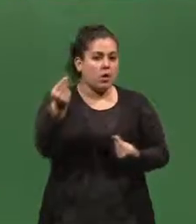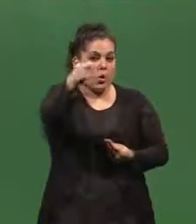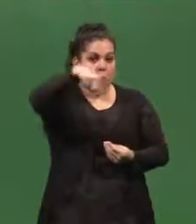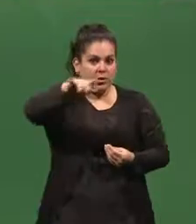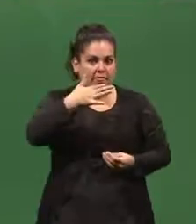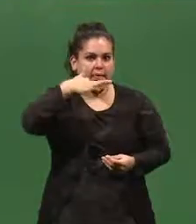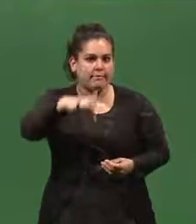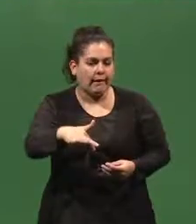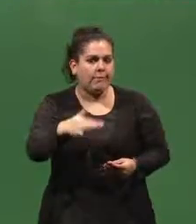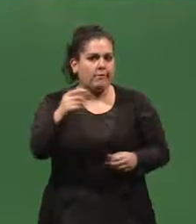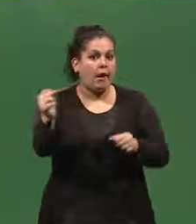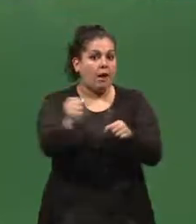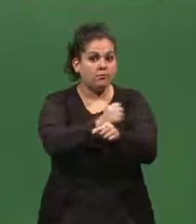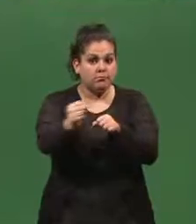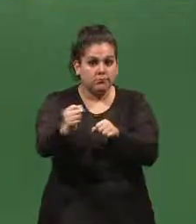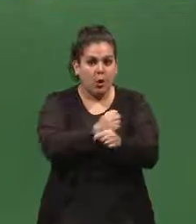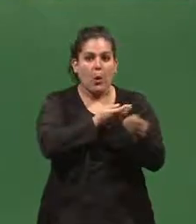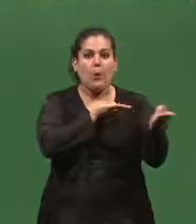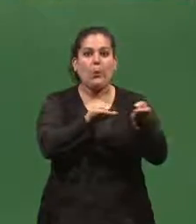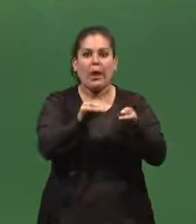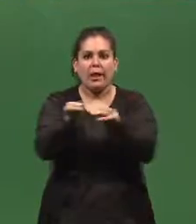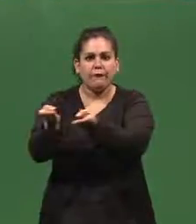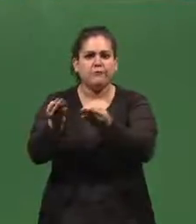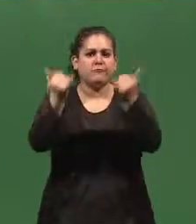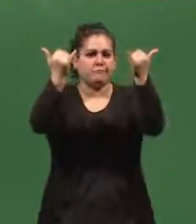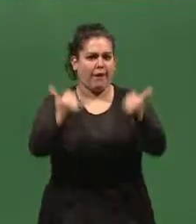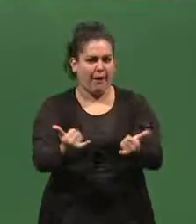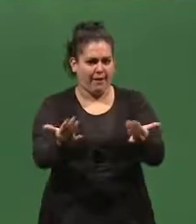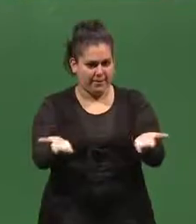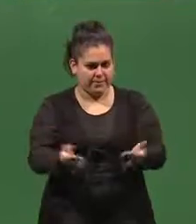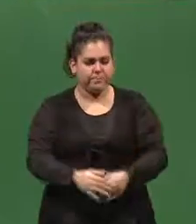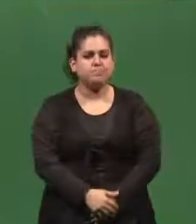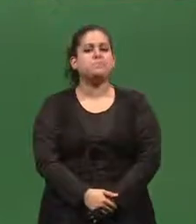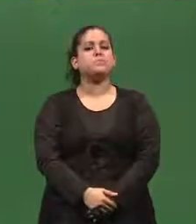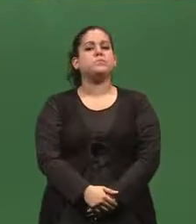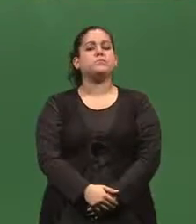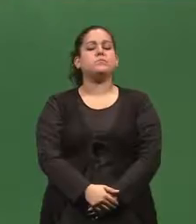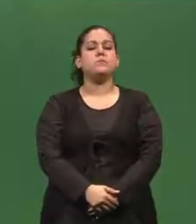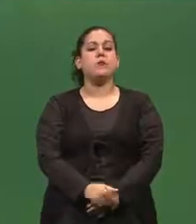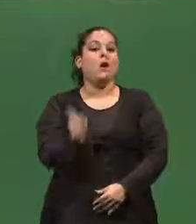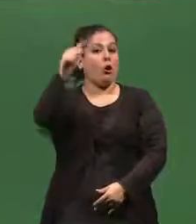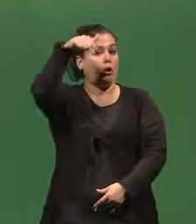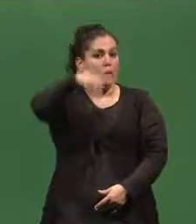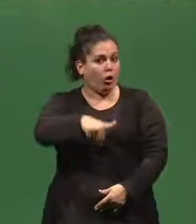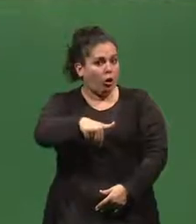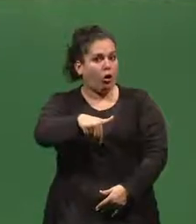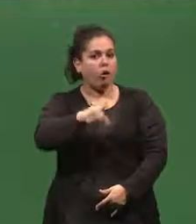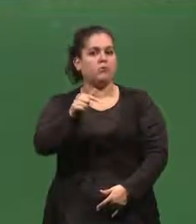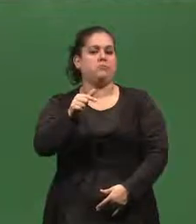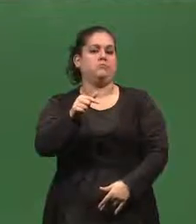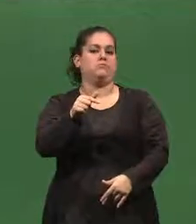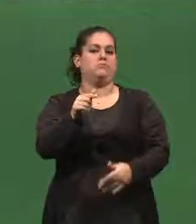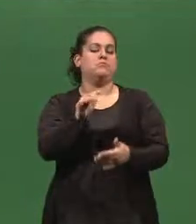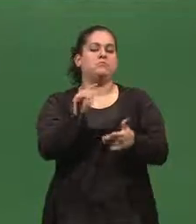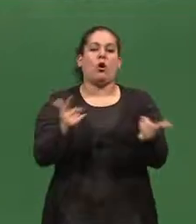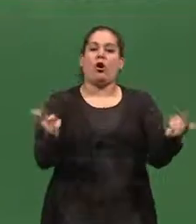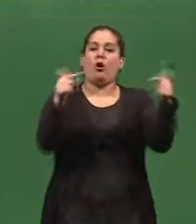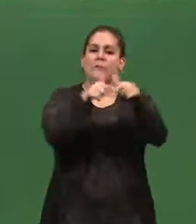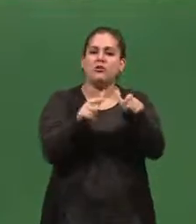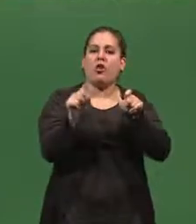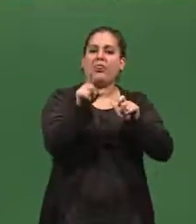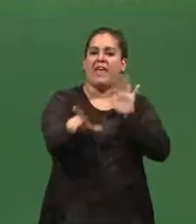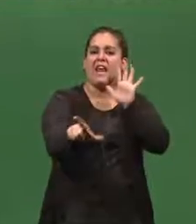un proyecto se aprueba, cuál es el beneficio que ese proyecto te va a traer. Hoy nos vamos a ir a la